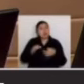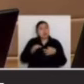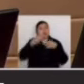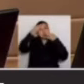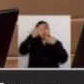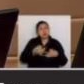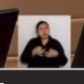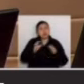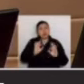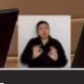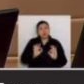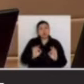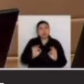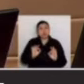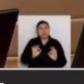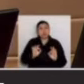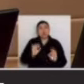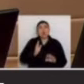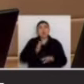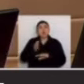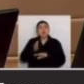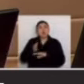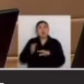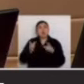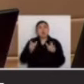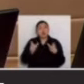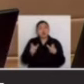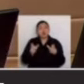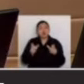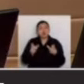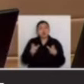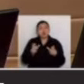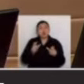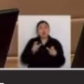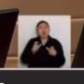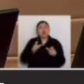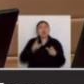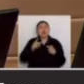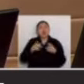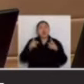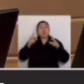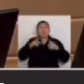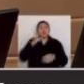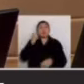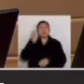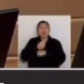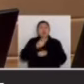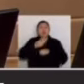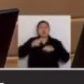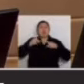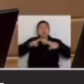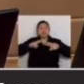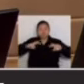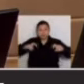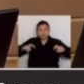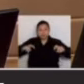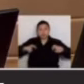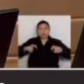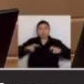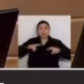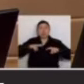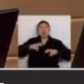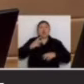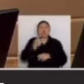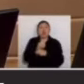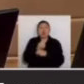normalización no hayan ido a Contraloría y que se pretendan dictar en medio de una investigación judicial que lleva a la Fiscalía por la plata que le robaron a la gente sin